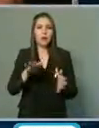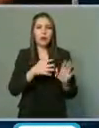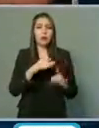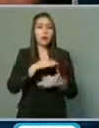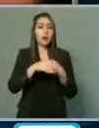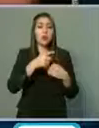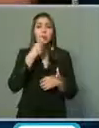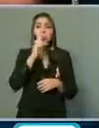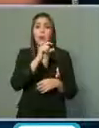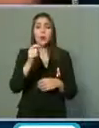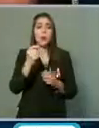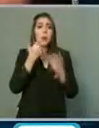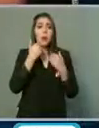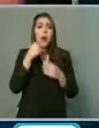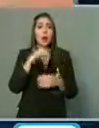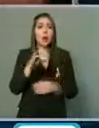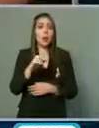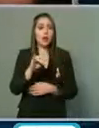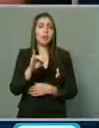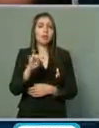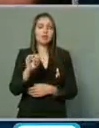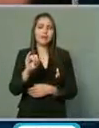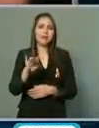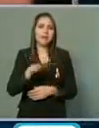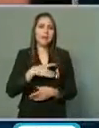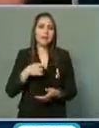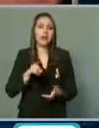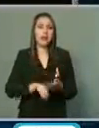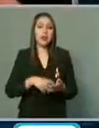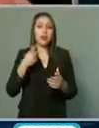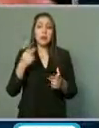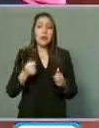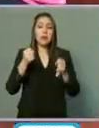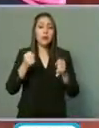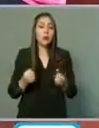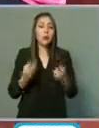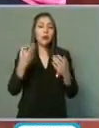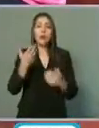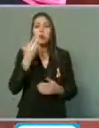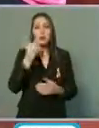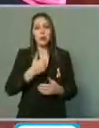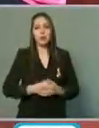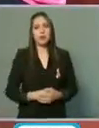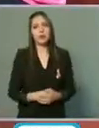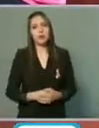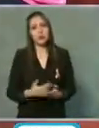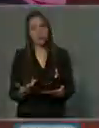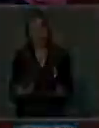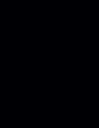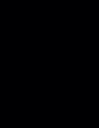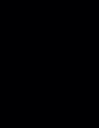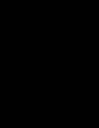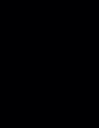tienen nicotina. No, bueno. La verdad es que no hay una cantidad segura. Ok, pues muchas gracias por traernos este tema y por